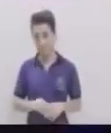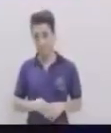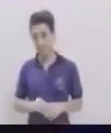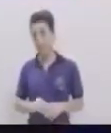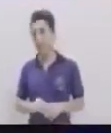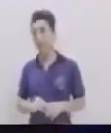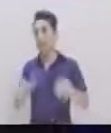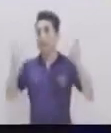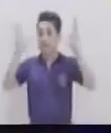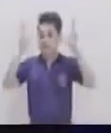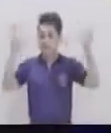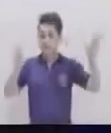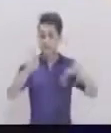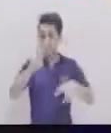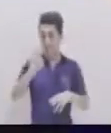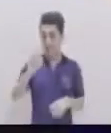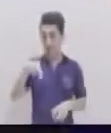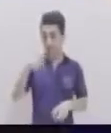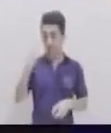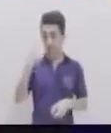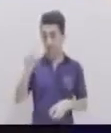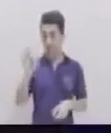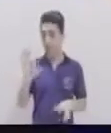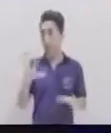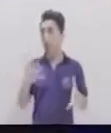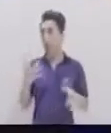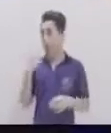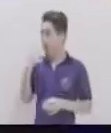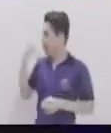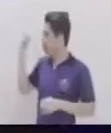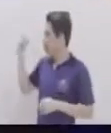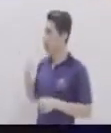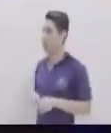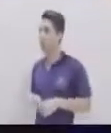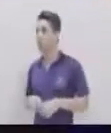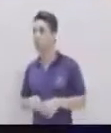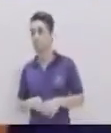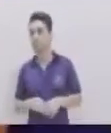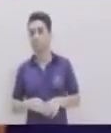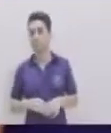En el caso del venado, le decimos tuma.